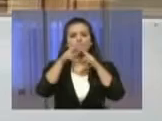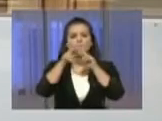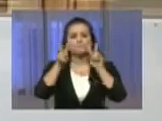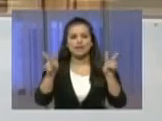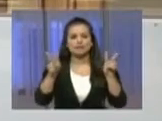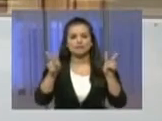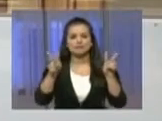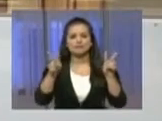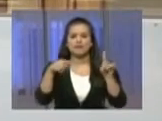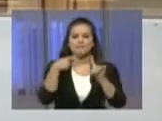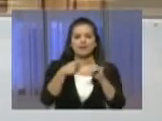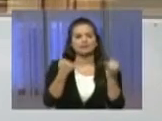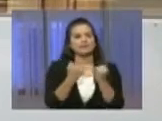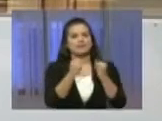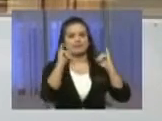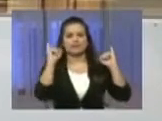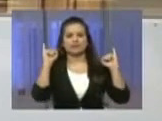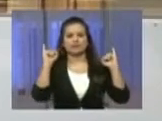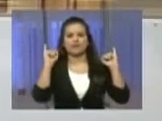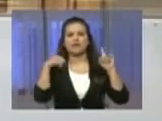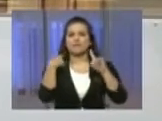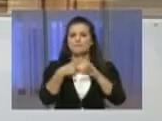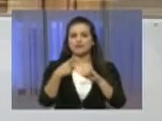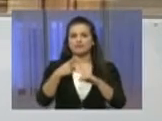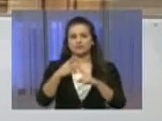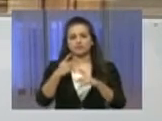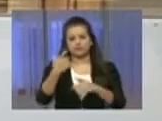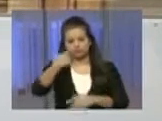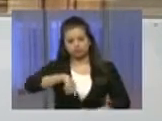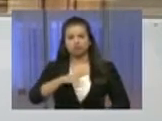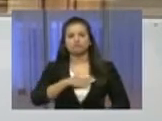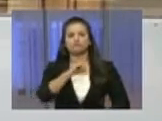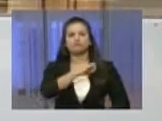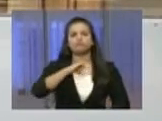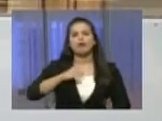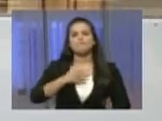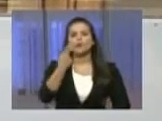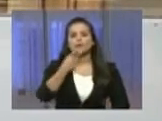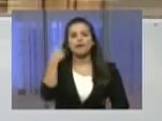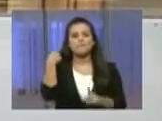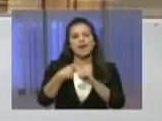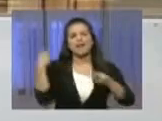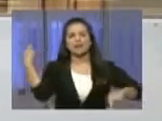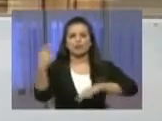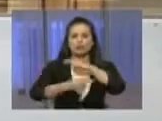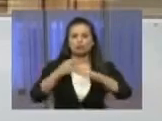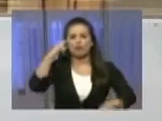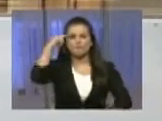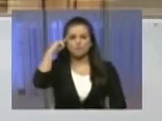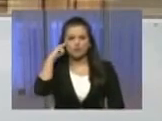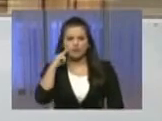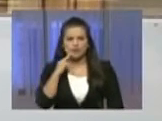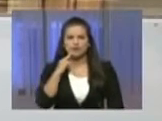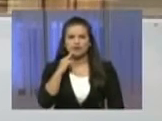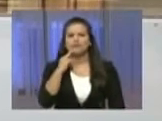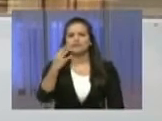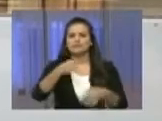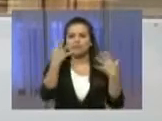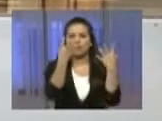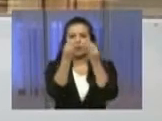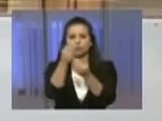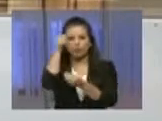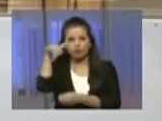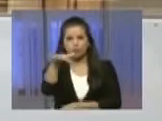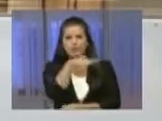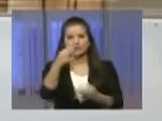Paz la soberanía política y la revolución bolivariana junto a nuestro pueblo en